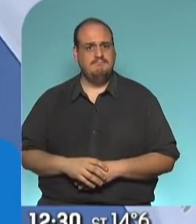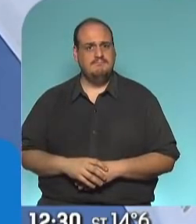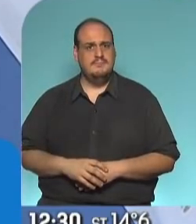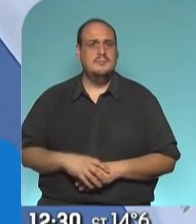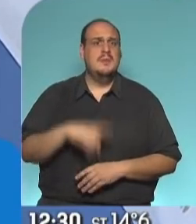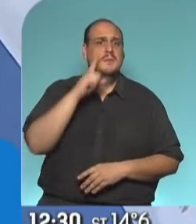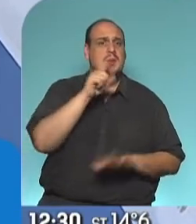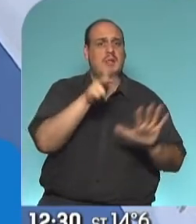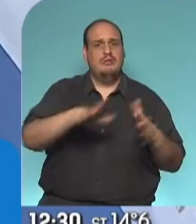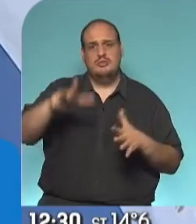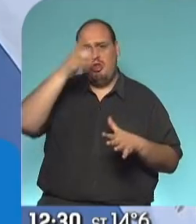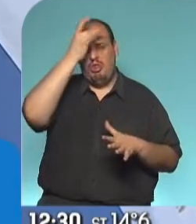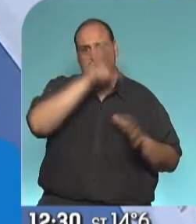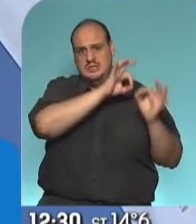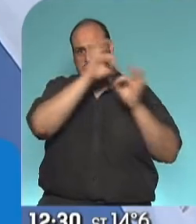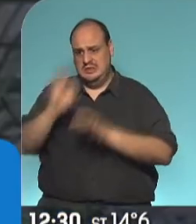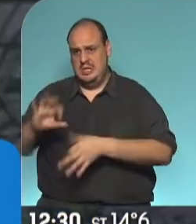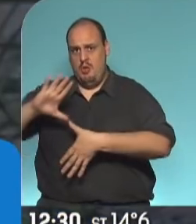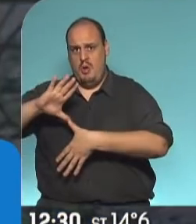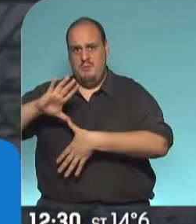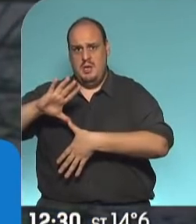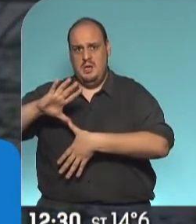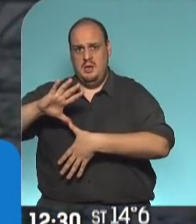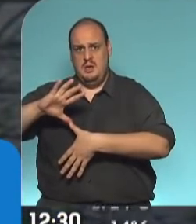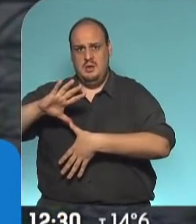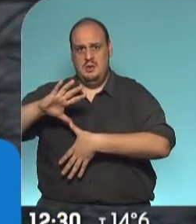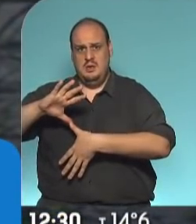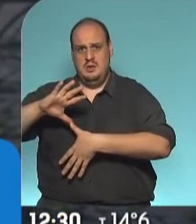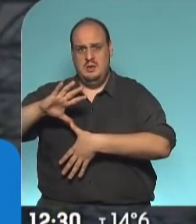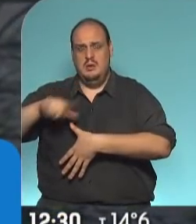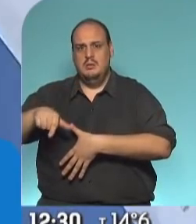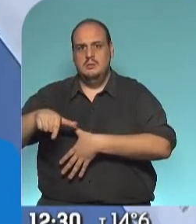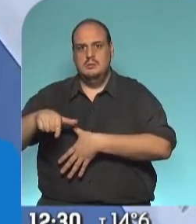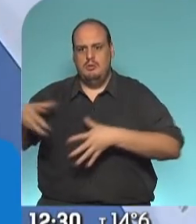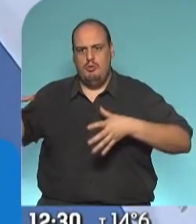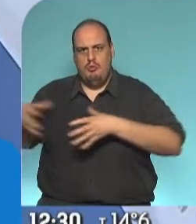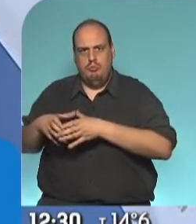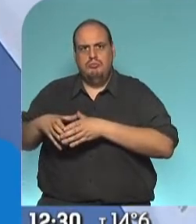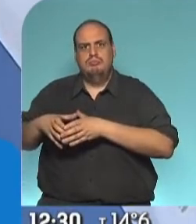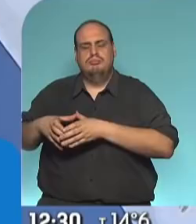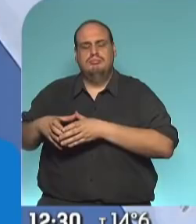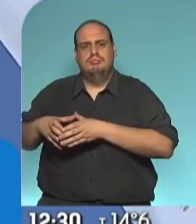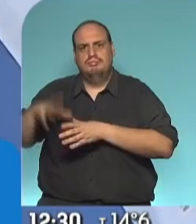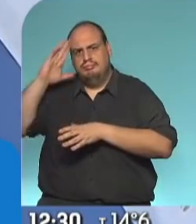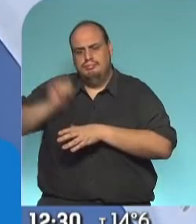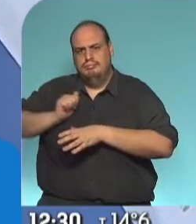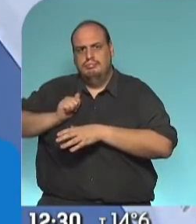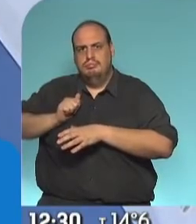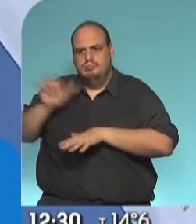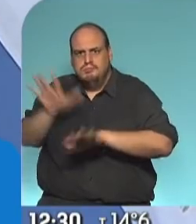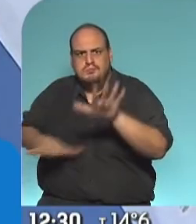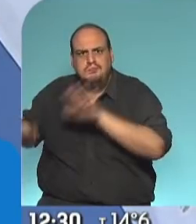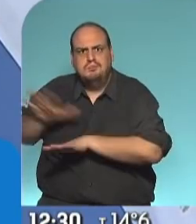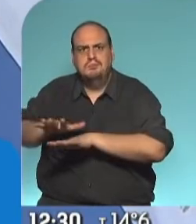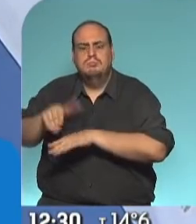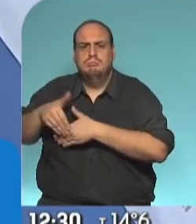En 1812 llegó, construyó su batallón de granaderos y